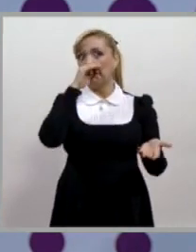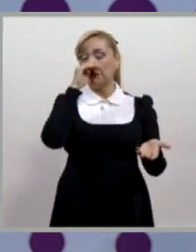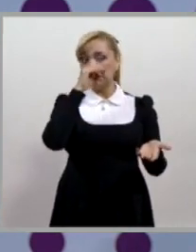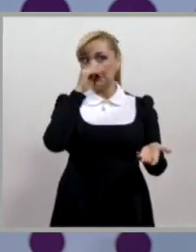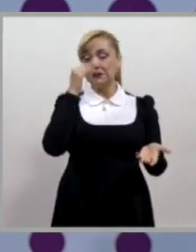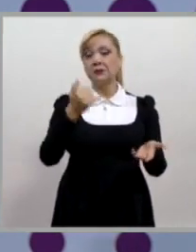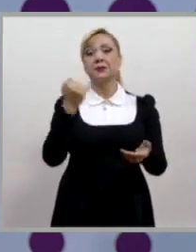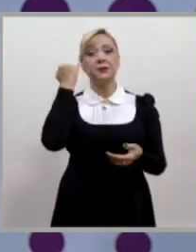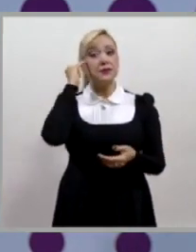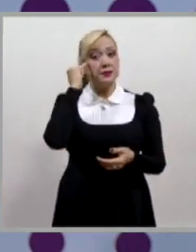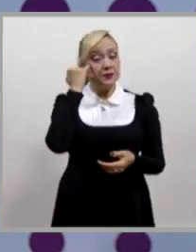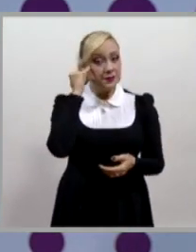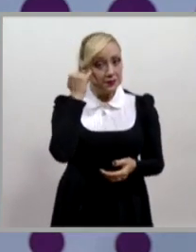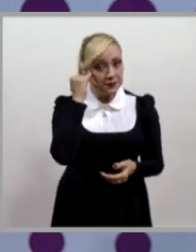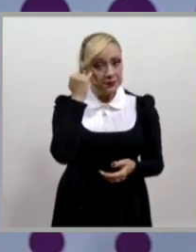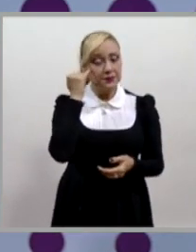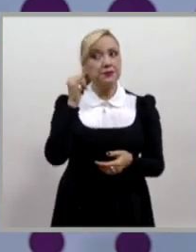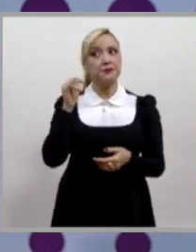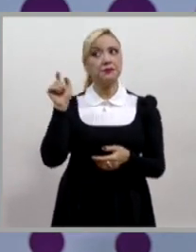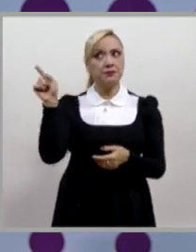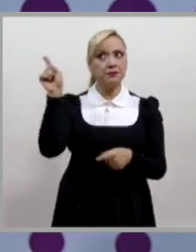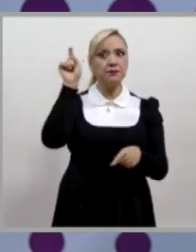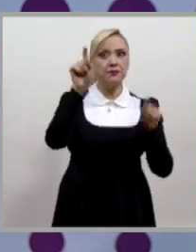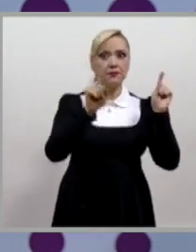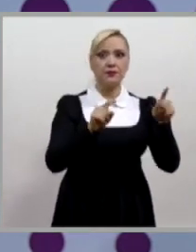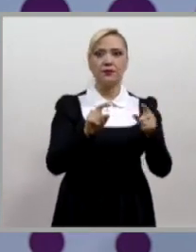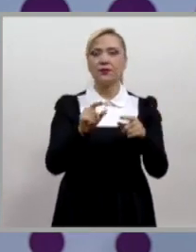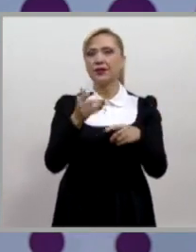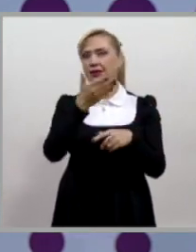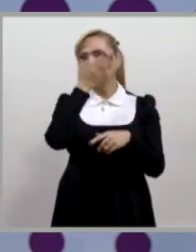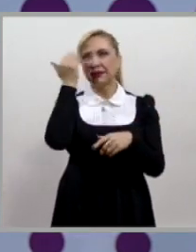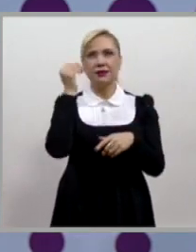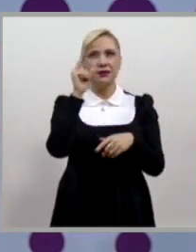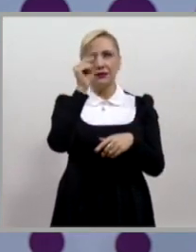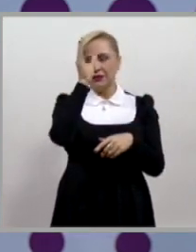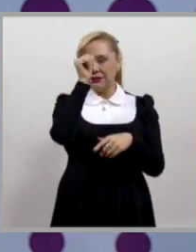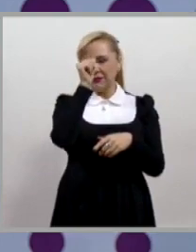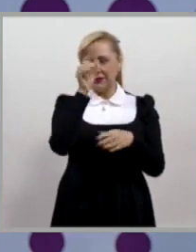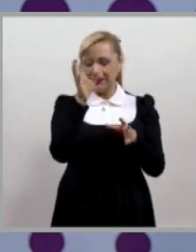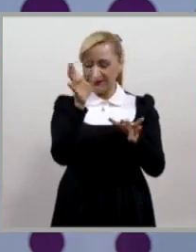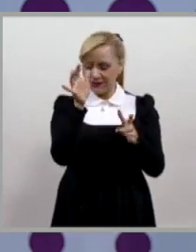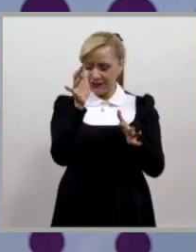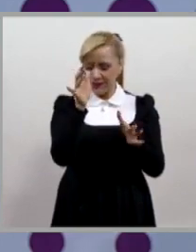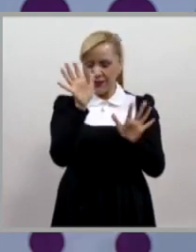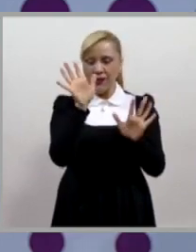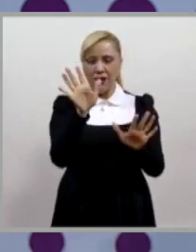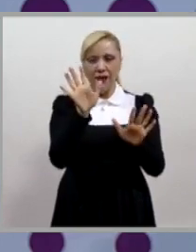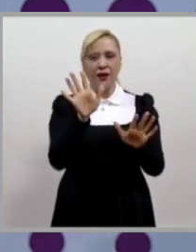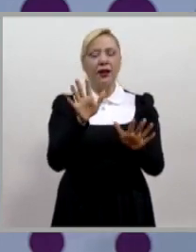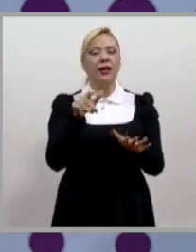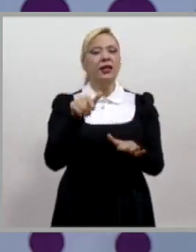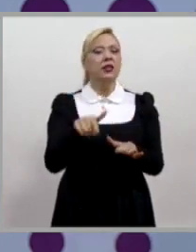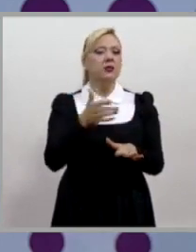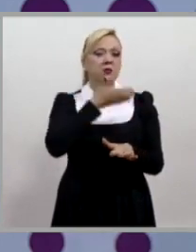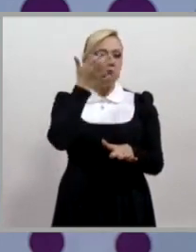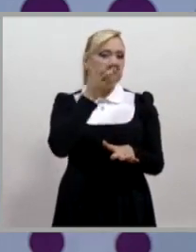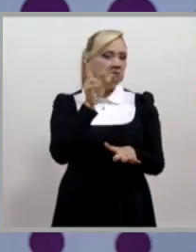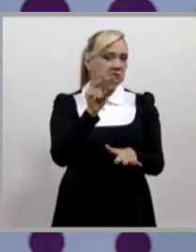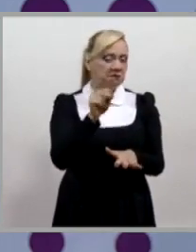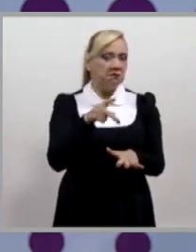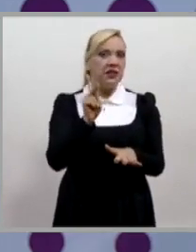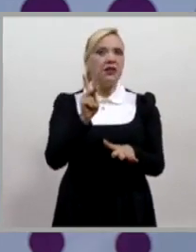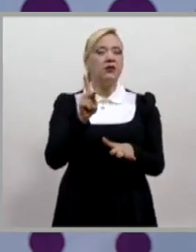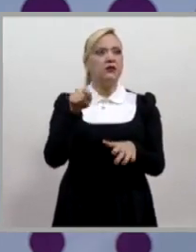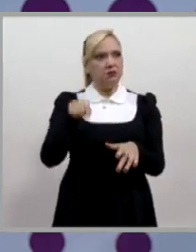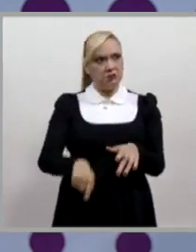personas indígenas en algún país. Ahora no recuerdo exactamente el dato, pero bueno, finalmente no lo hemos visto tradicionalmente así, pero bueno, quién sabe por